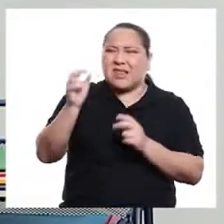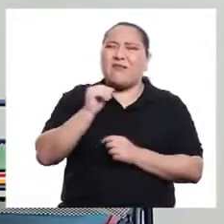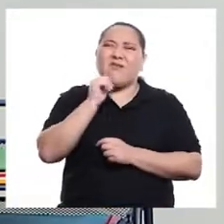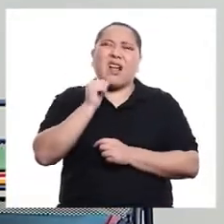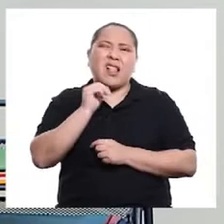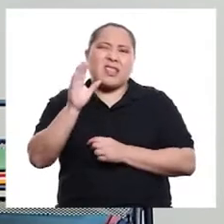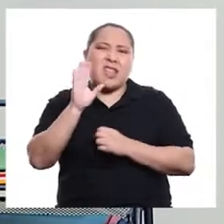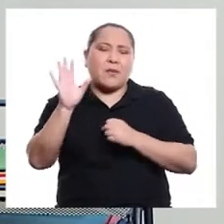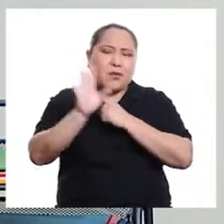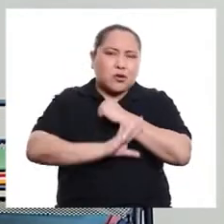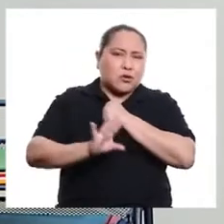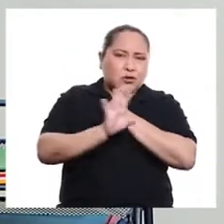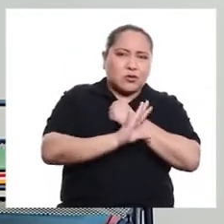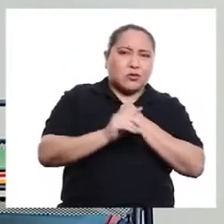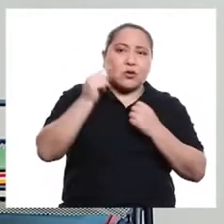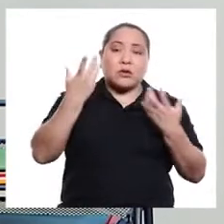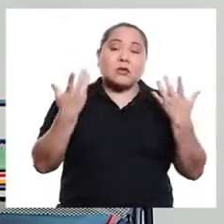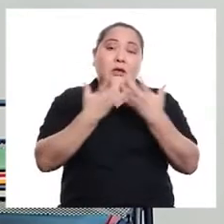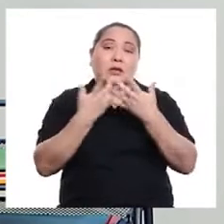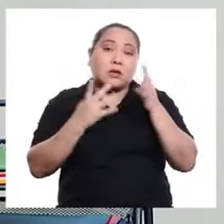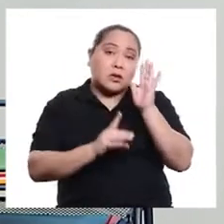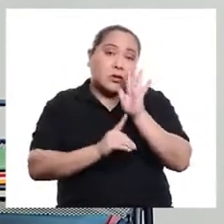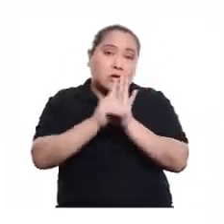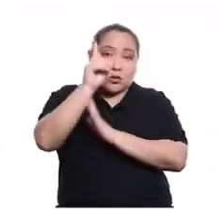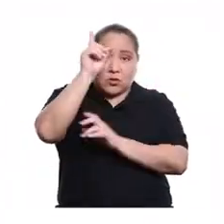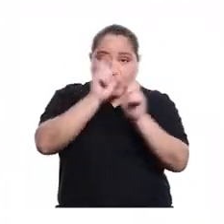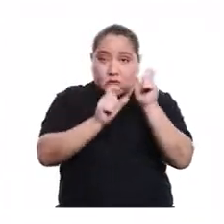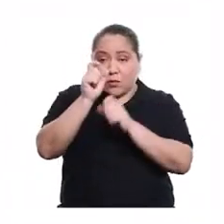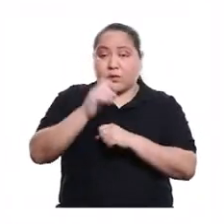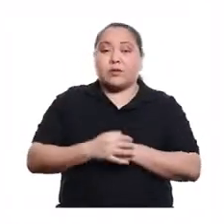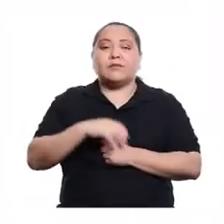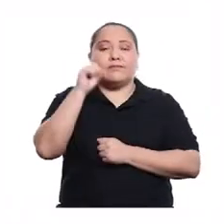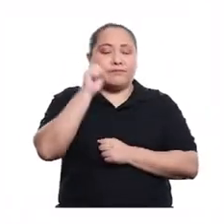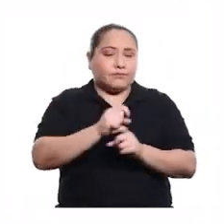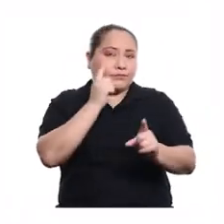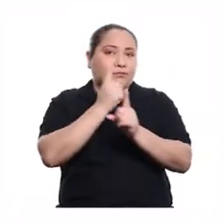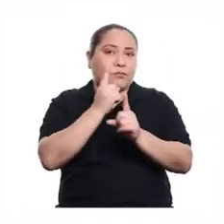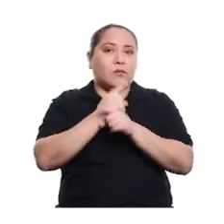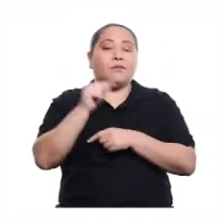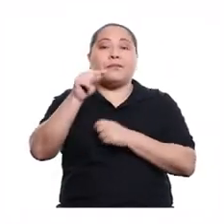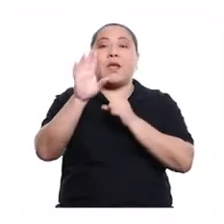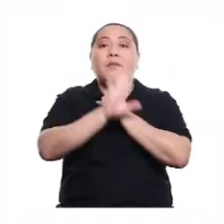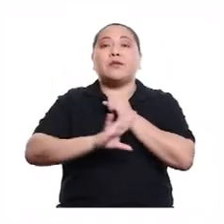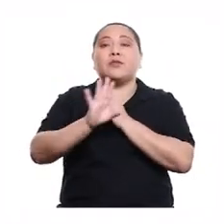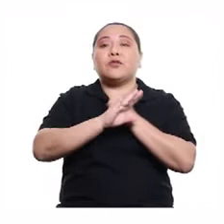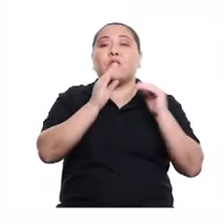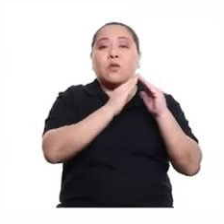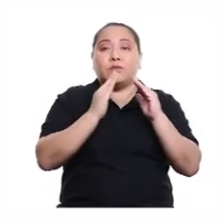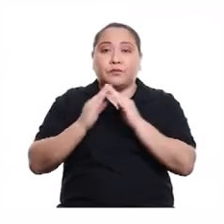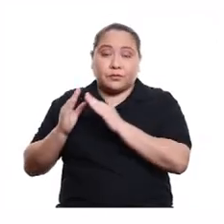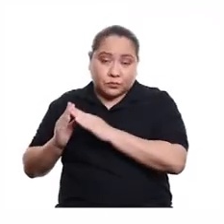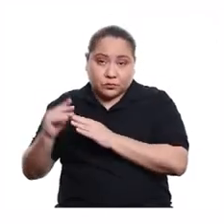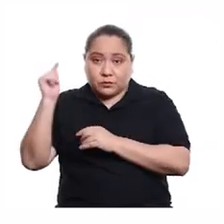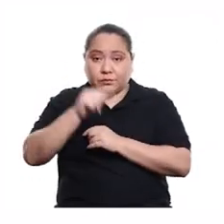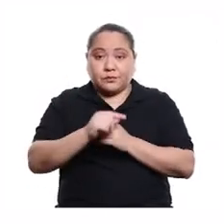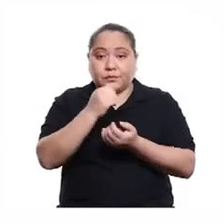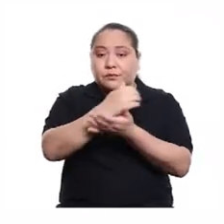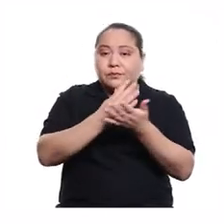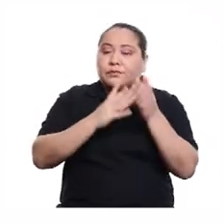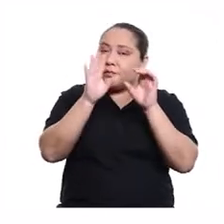seguridad ciudadana se relaciona con el desarrollo humano. Así es. La seguridad ciudadana es una